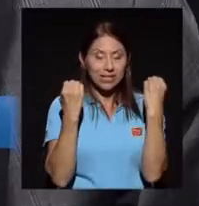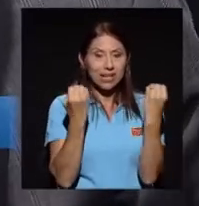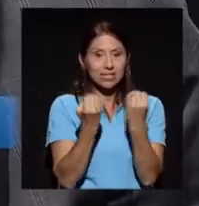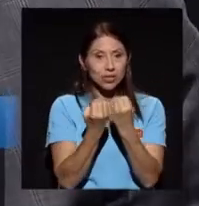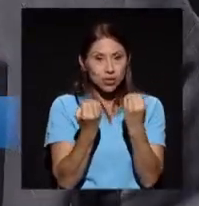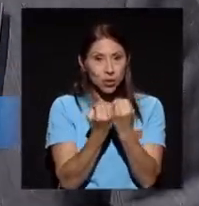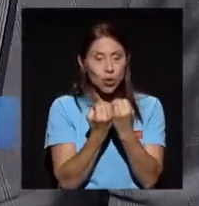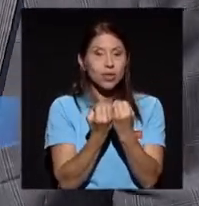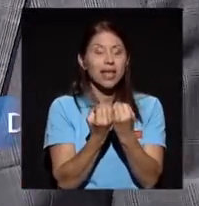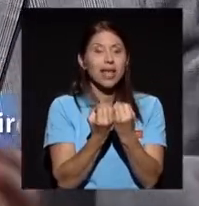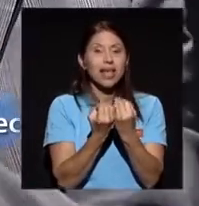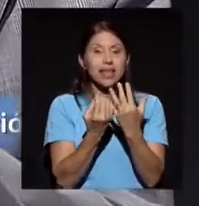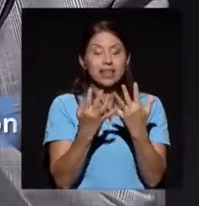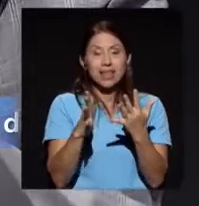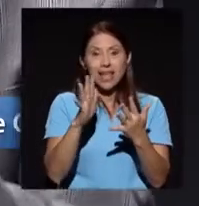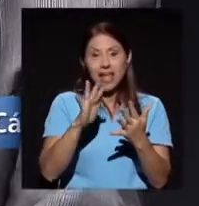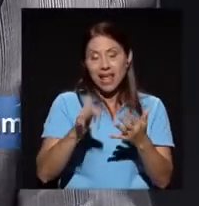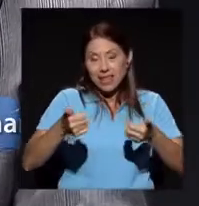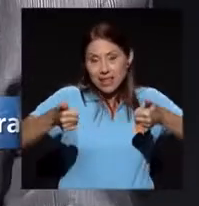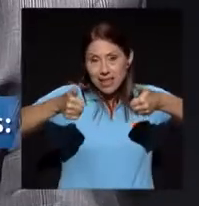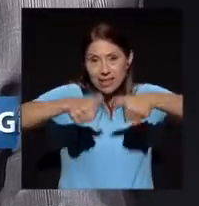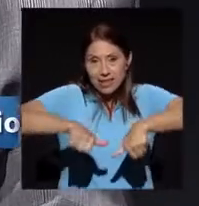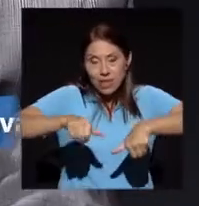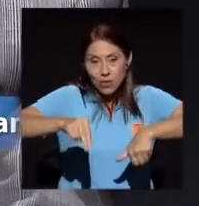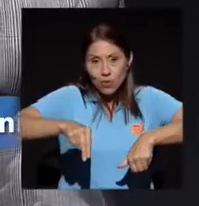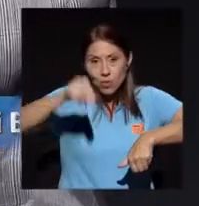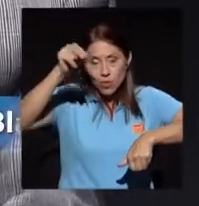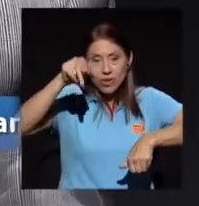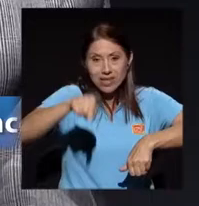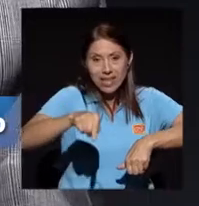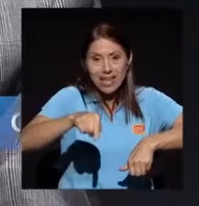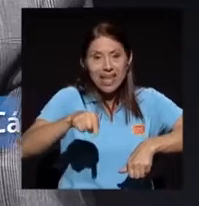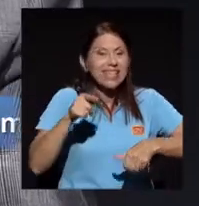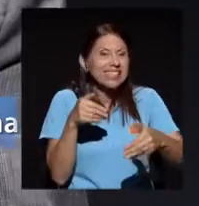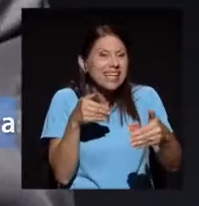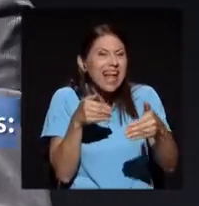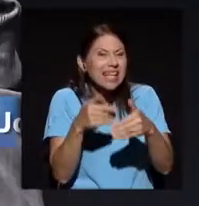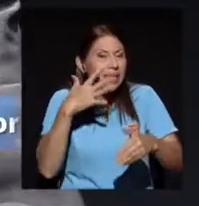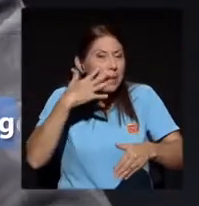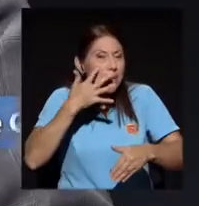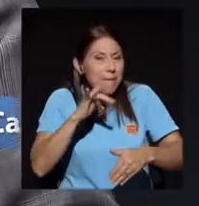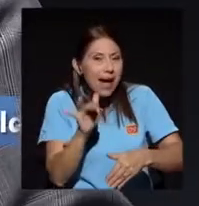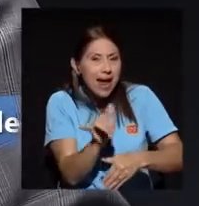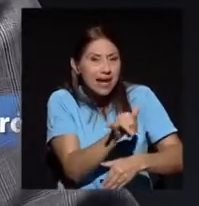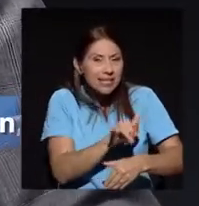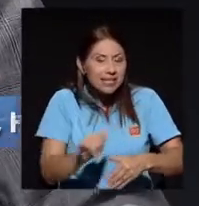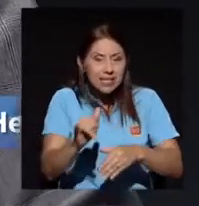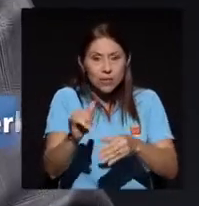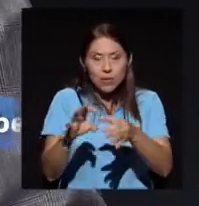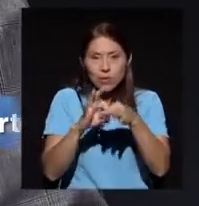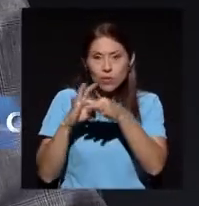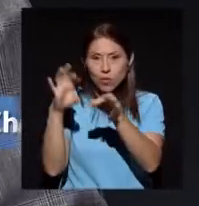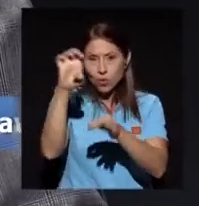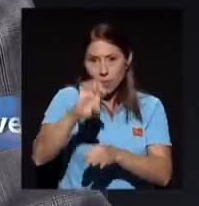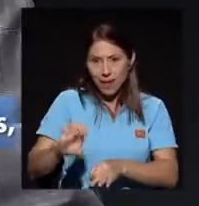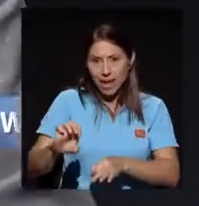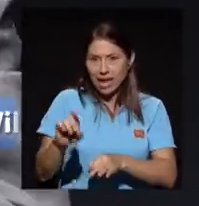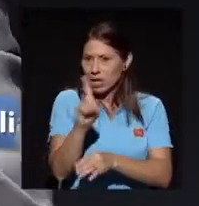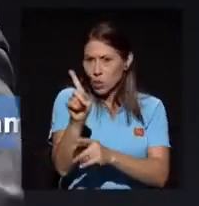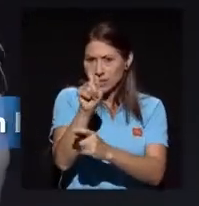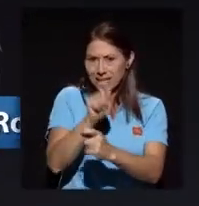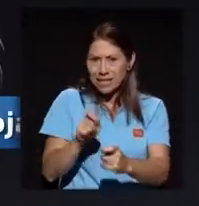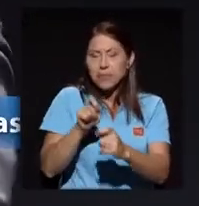alianza militar que casi es como un espejo de la unión europea no exactamente verdad pero digamos que la mayoría de los países de la unión europea están